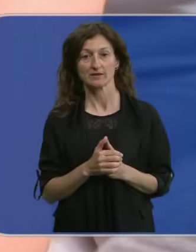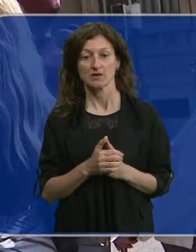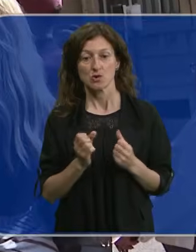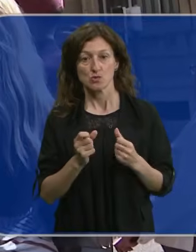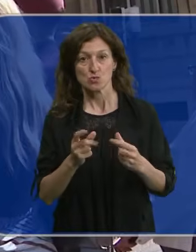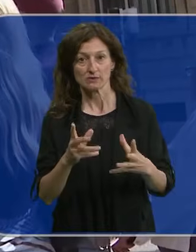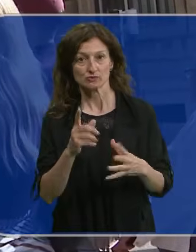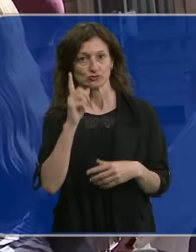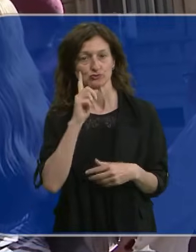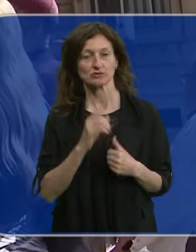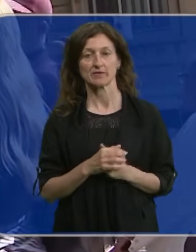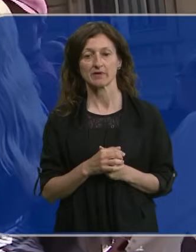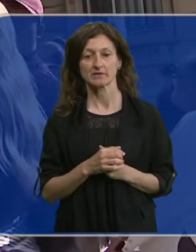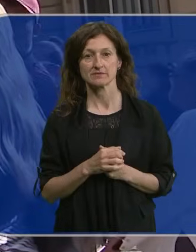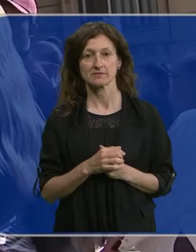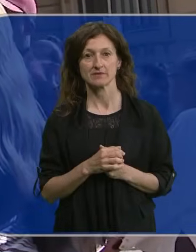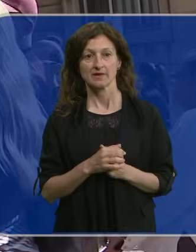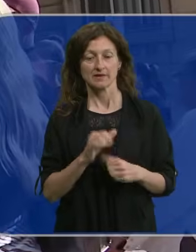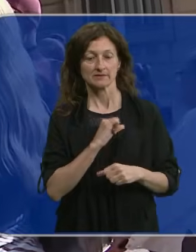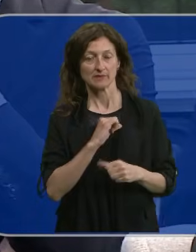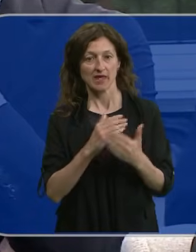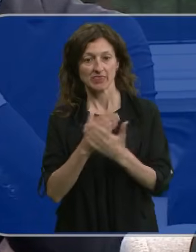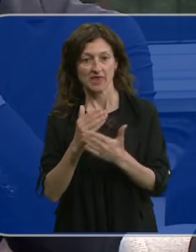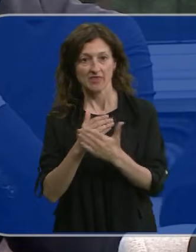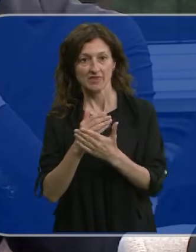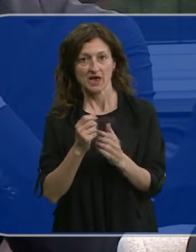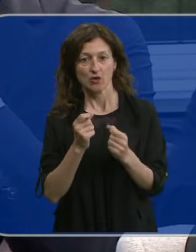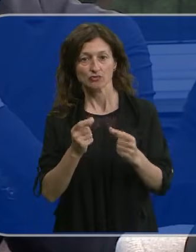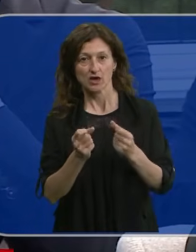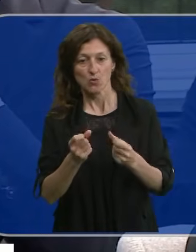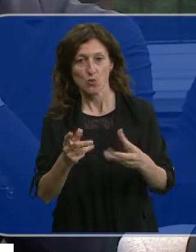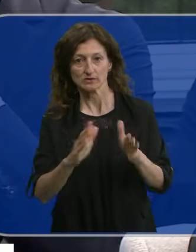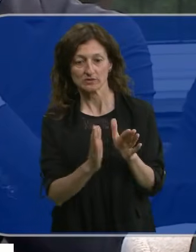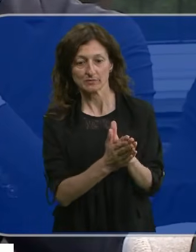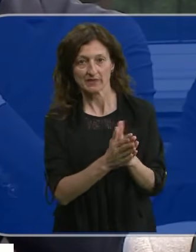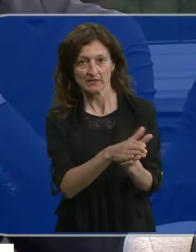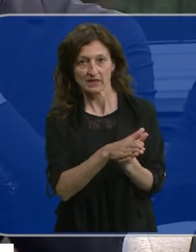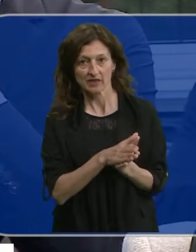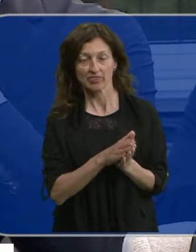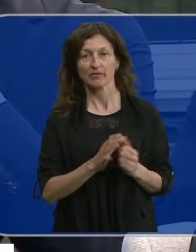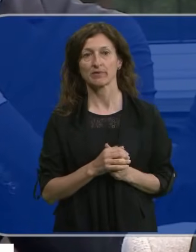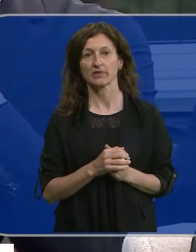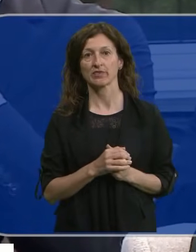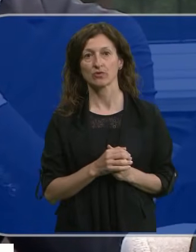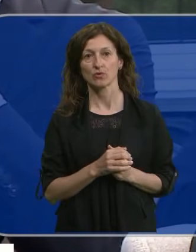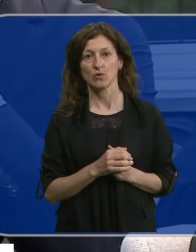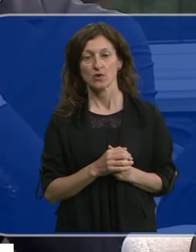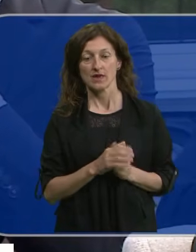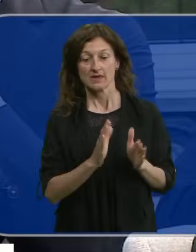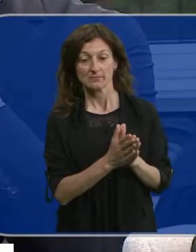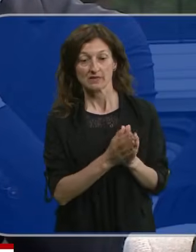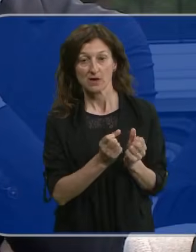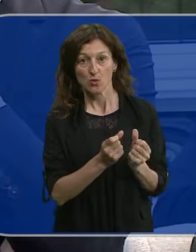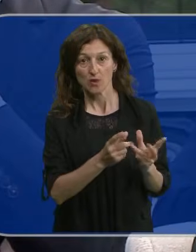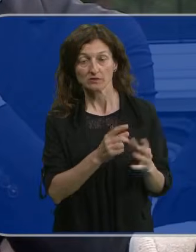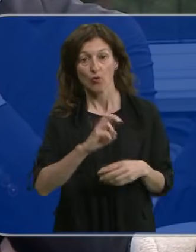aún tendrán que esperar. Transcurrido unos días iremos facilitando alguna cifra del número de expedientes recibidos, pero claro, una cosa es el número de expedientes recibidos y